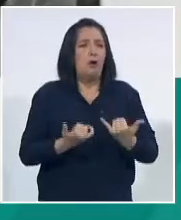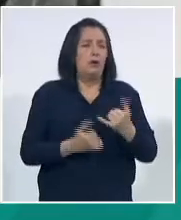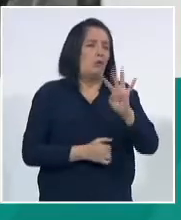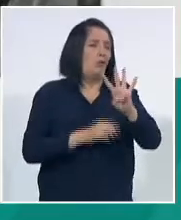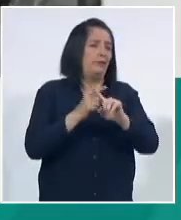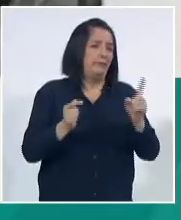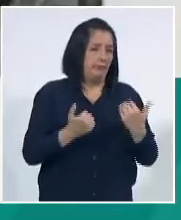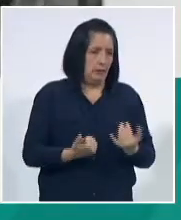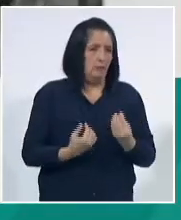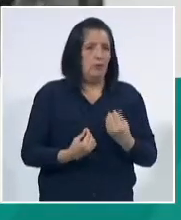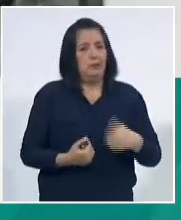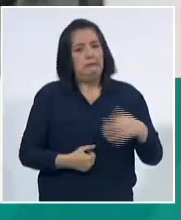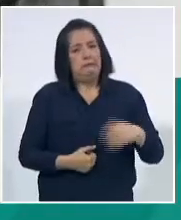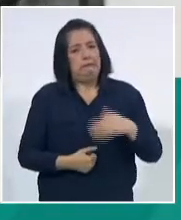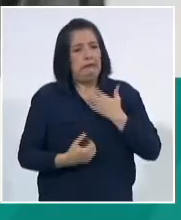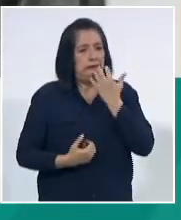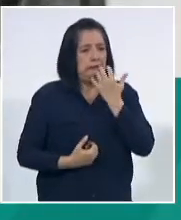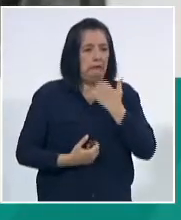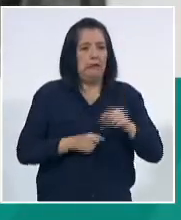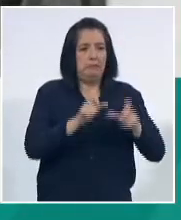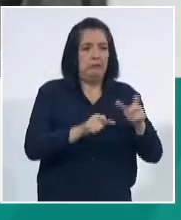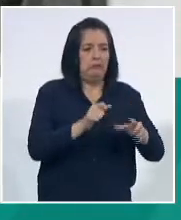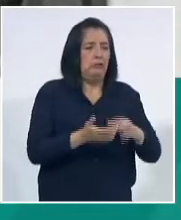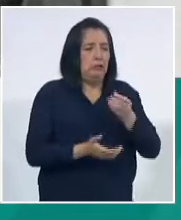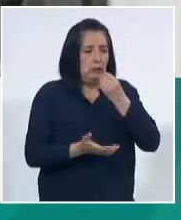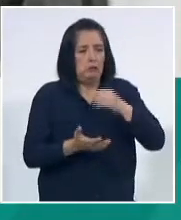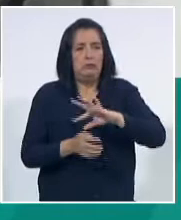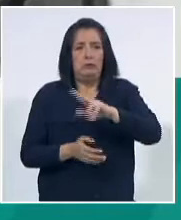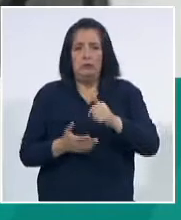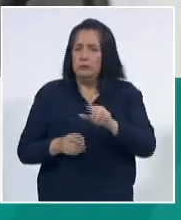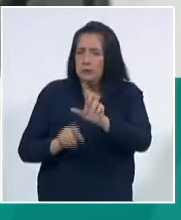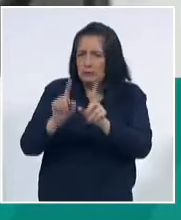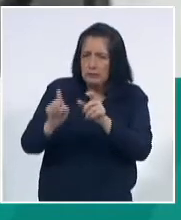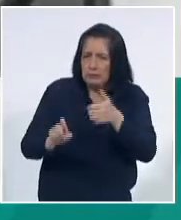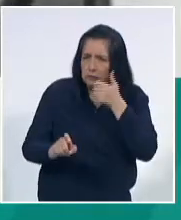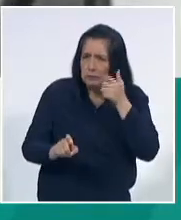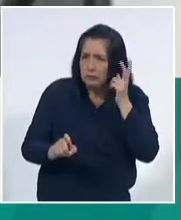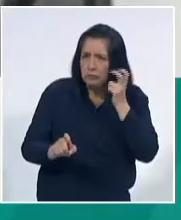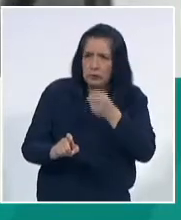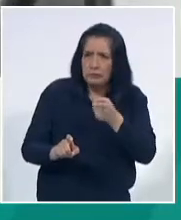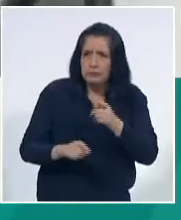Por temor a que asalten también a los comensales, ¿no? Edwin, ¿nos puedes escuchar? Entonces...